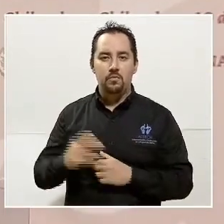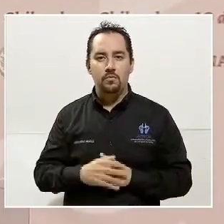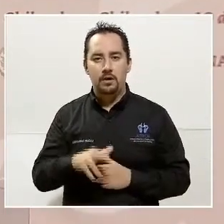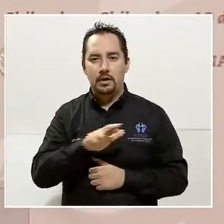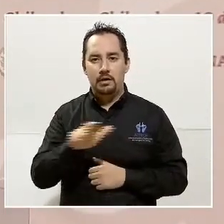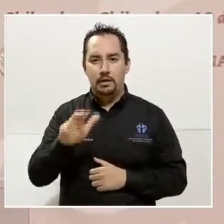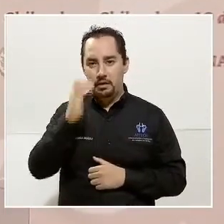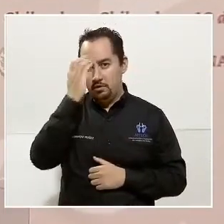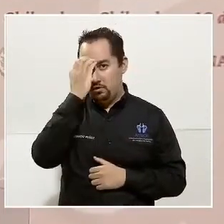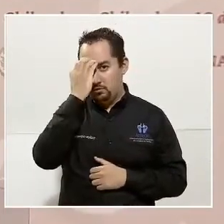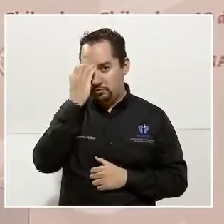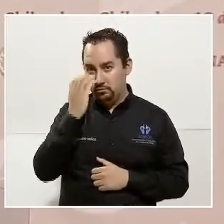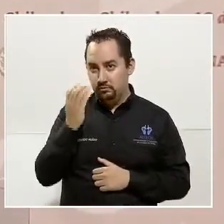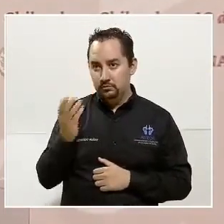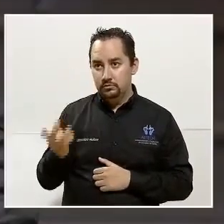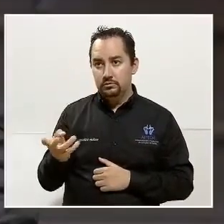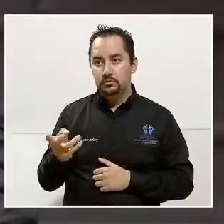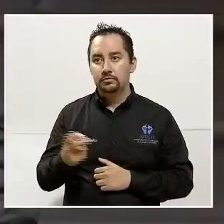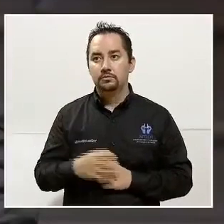la medalla Belisario